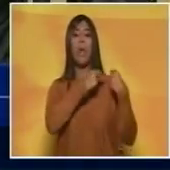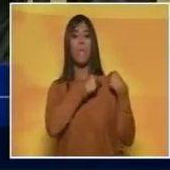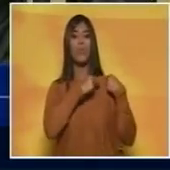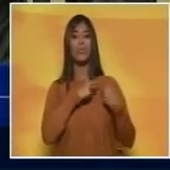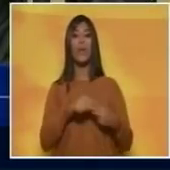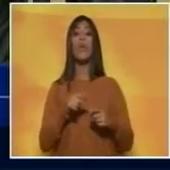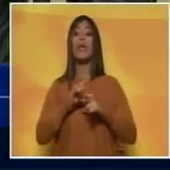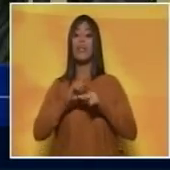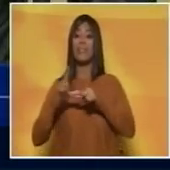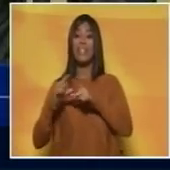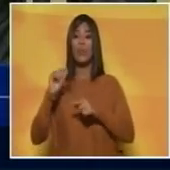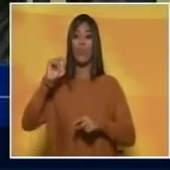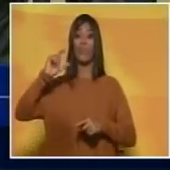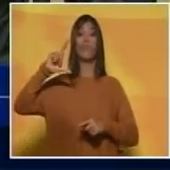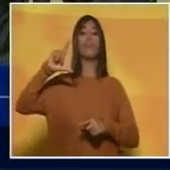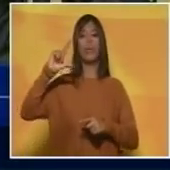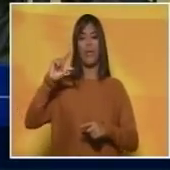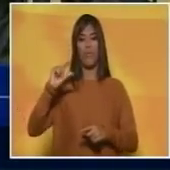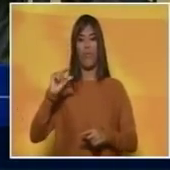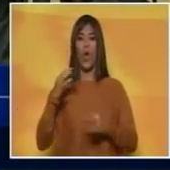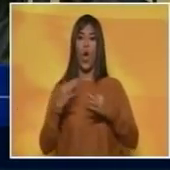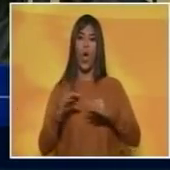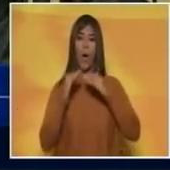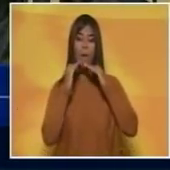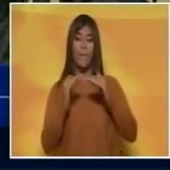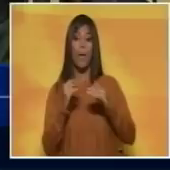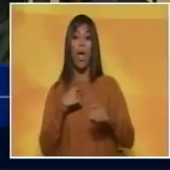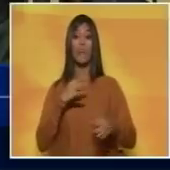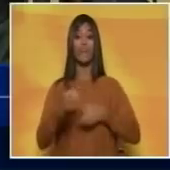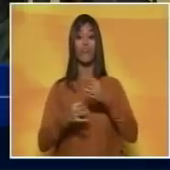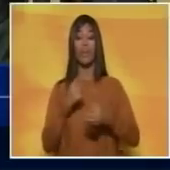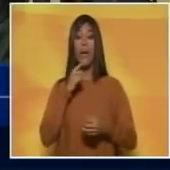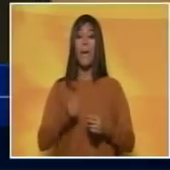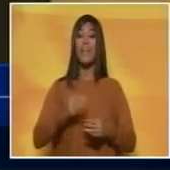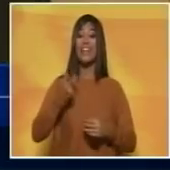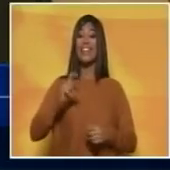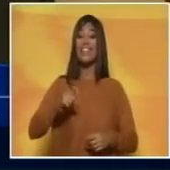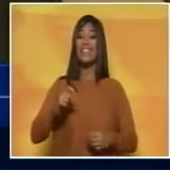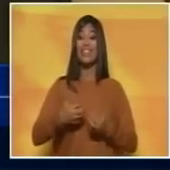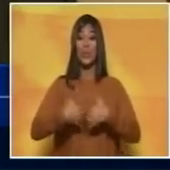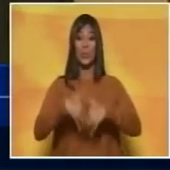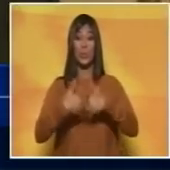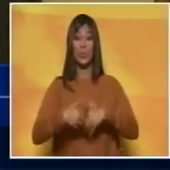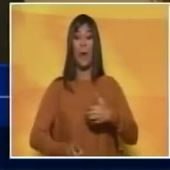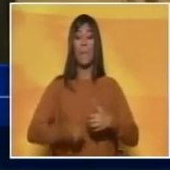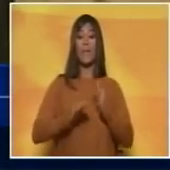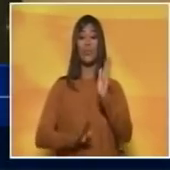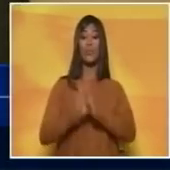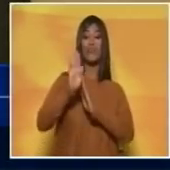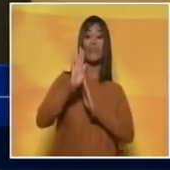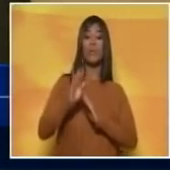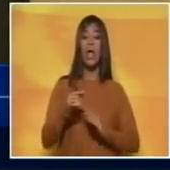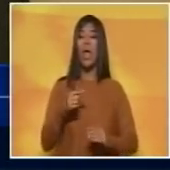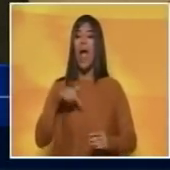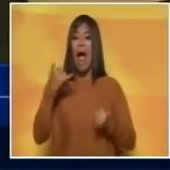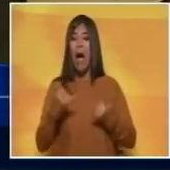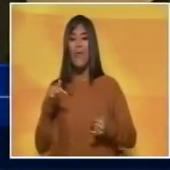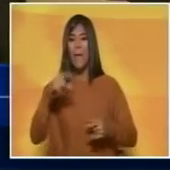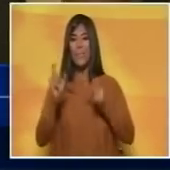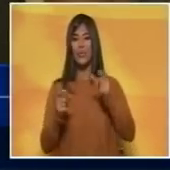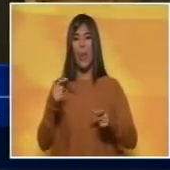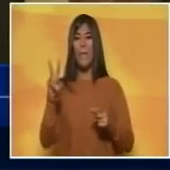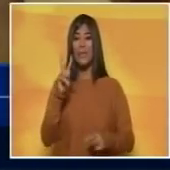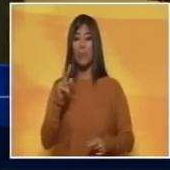responsablemente que hemos salido de la hiperinflación. Alvarado sostuvo que hasta que se aumente la producción nacional no mejorará la calidad de vida de los